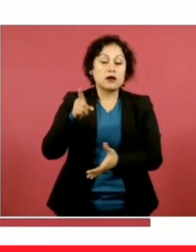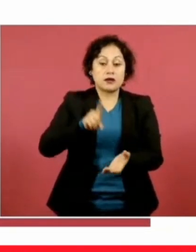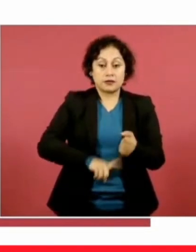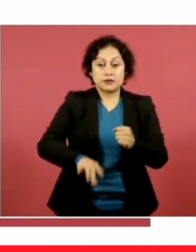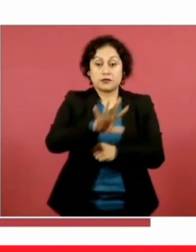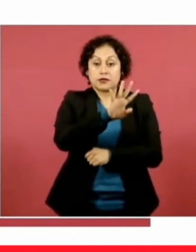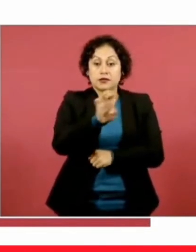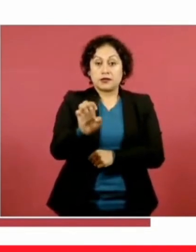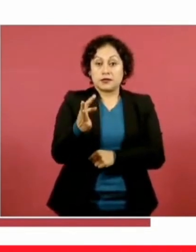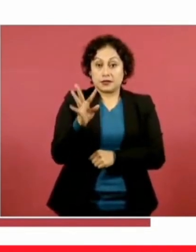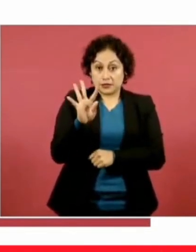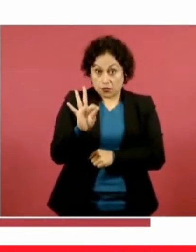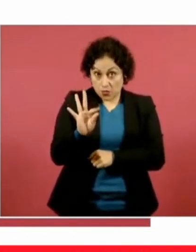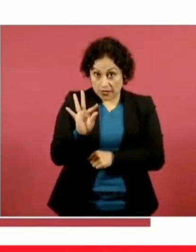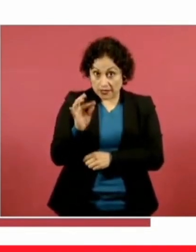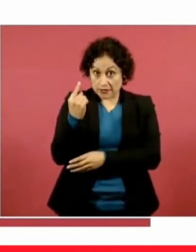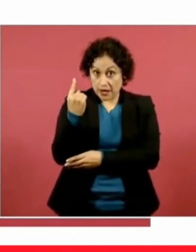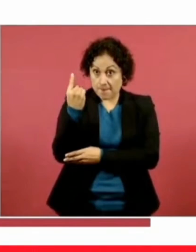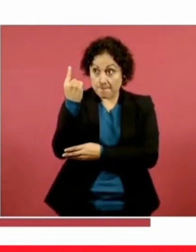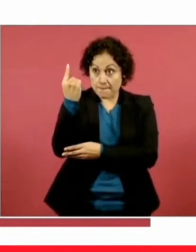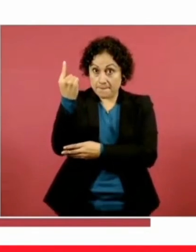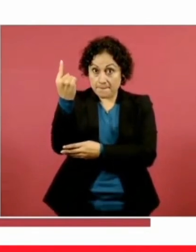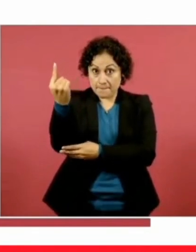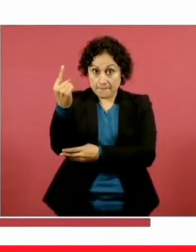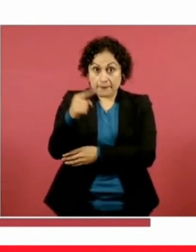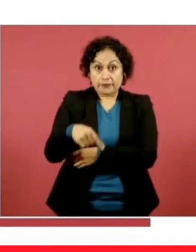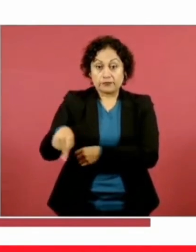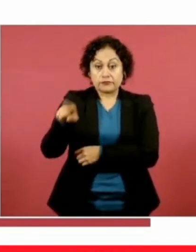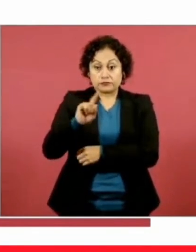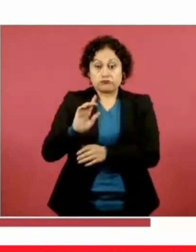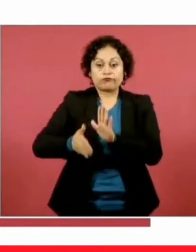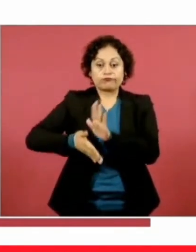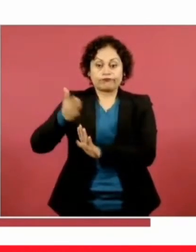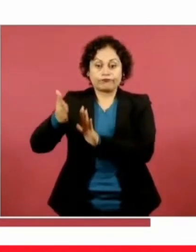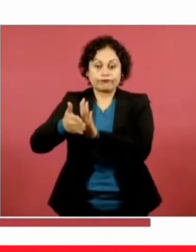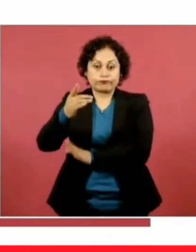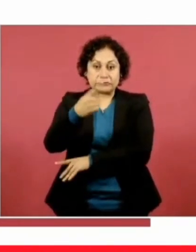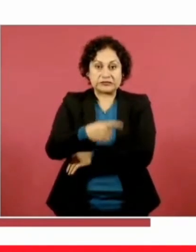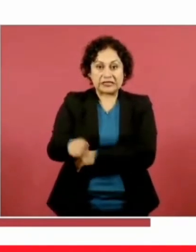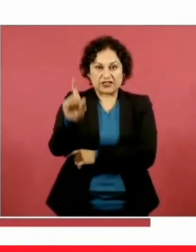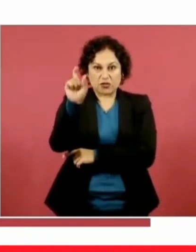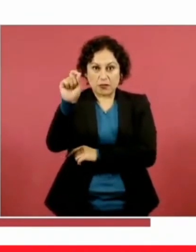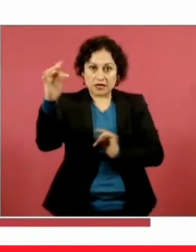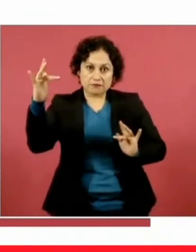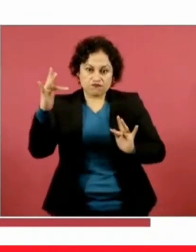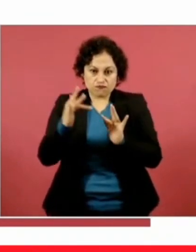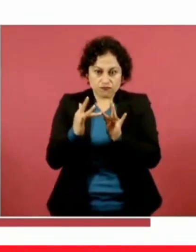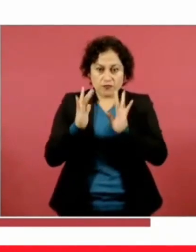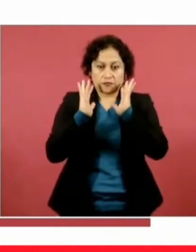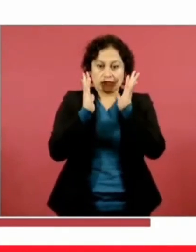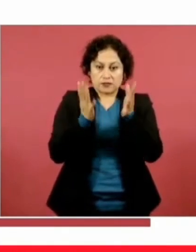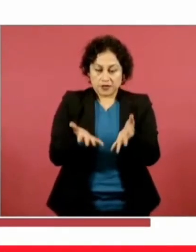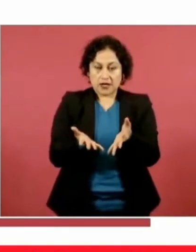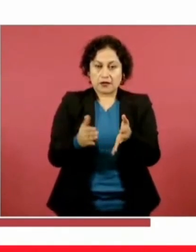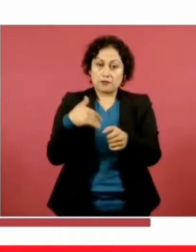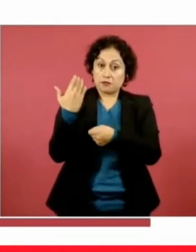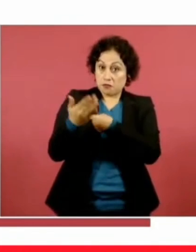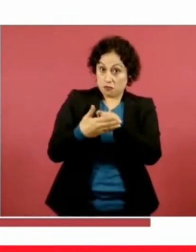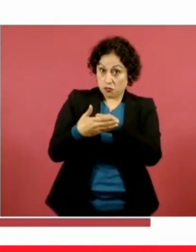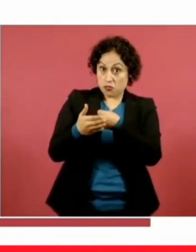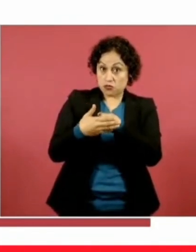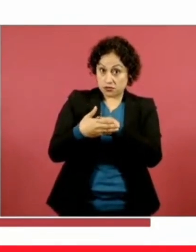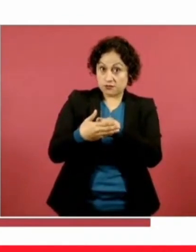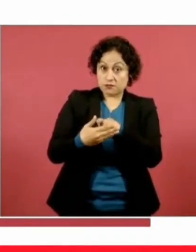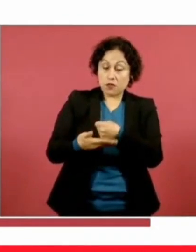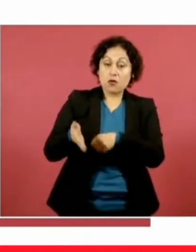antenas, construidas ya hay 120 y por construir, que ya se están edificando,